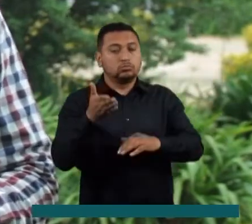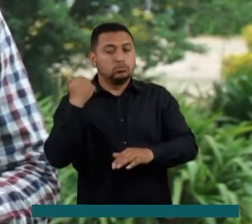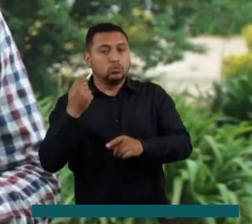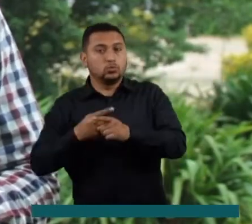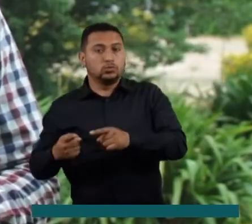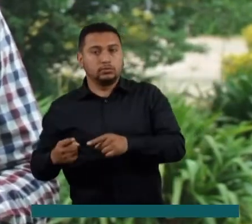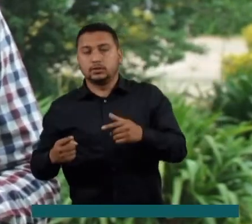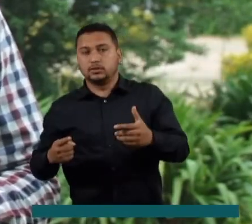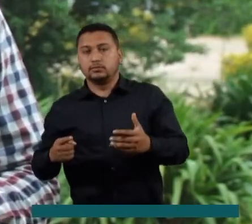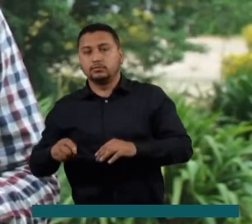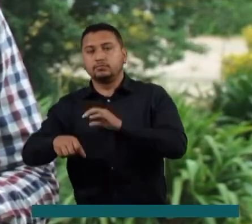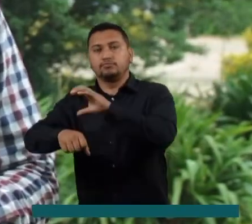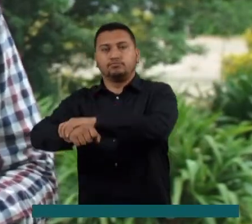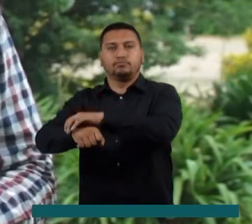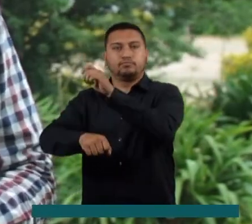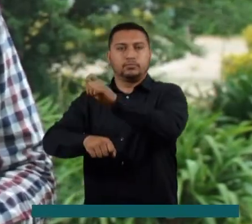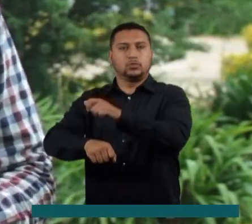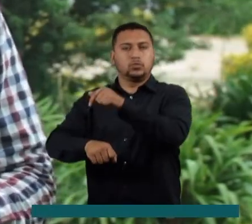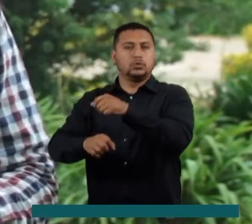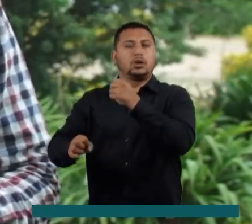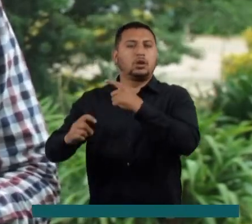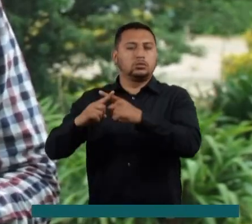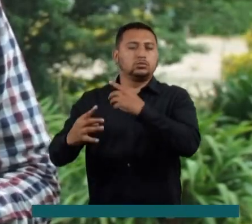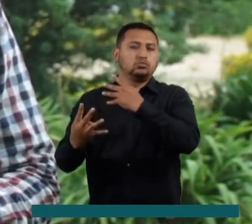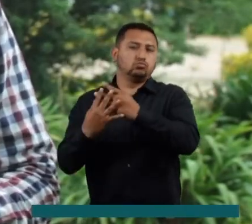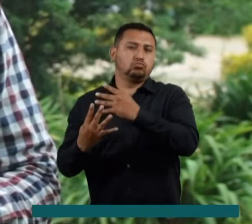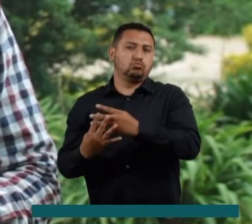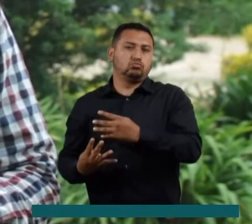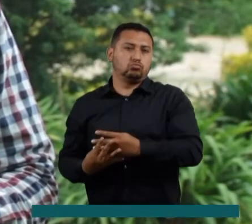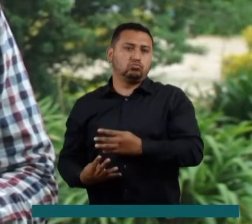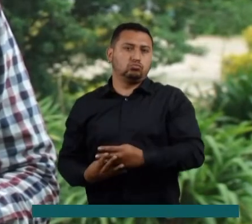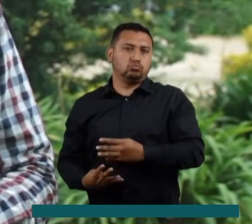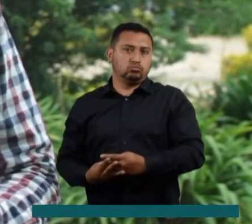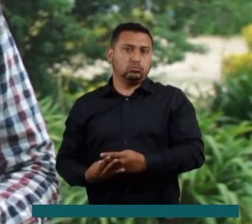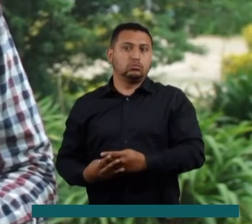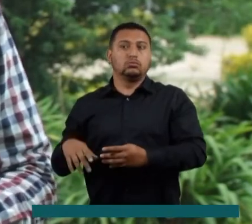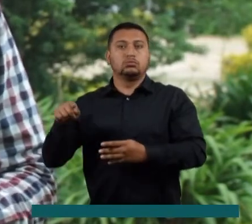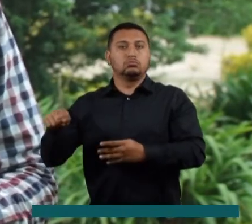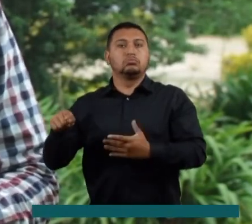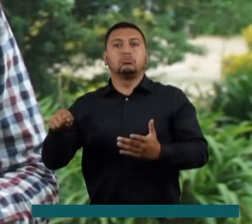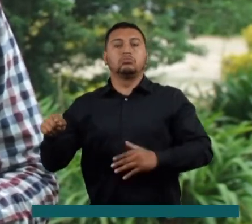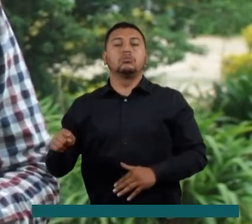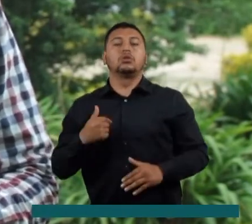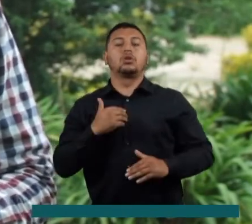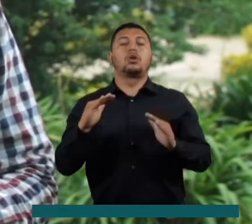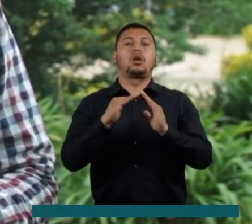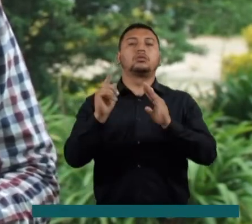prontuario delictivo en esta ciudad, pero que además tenía una condena judicial con el beneficio de